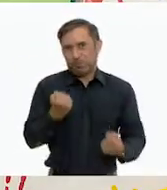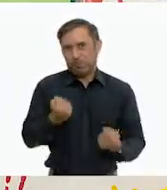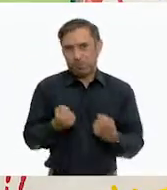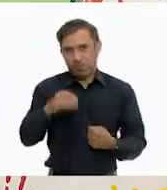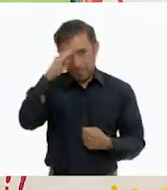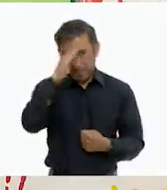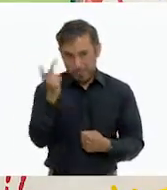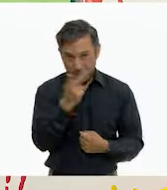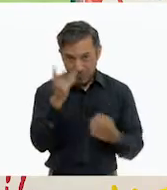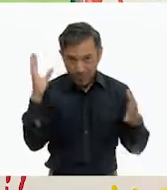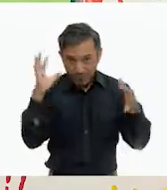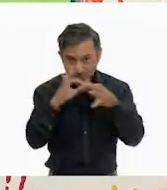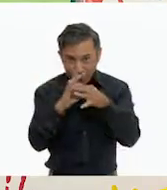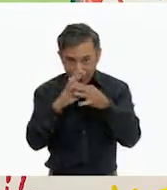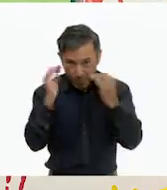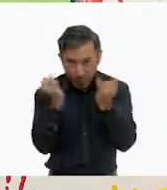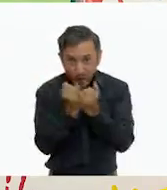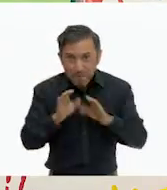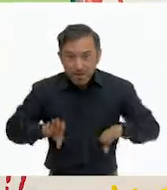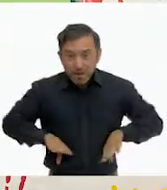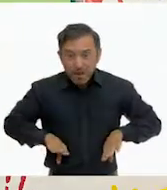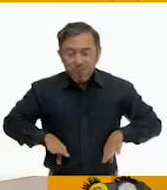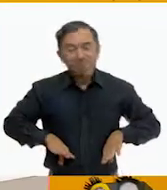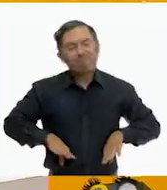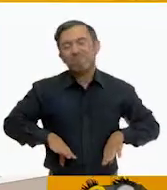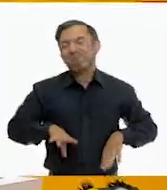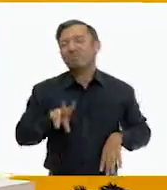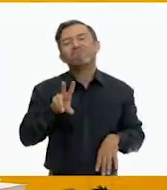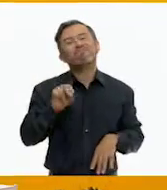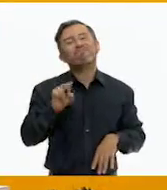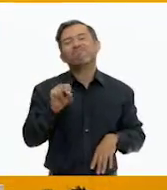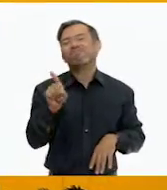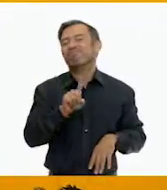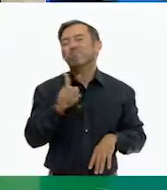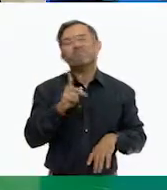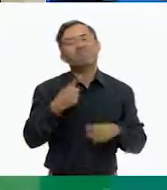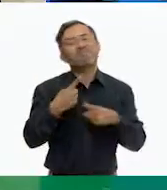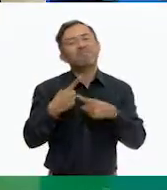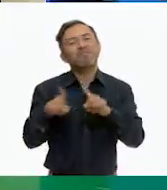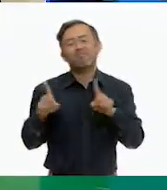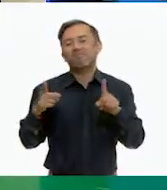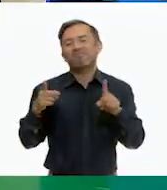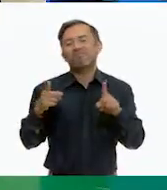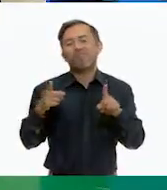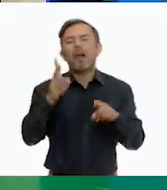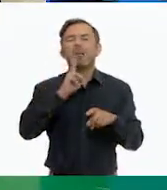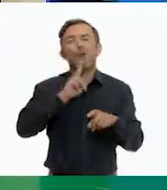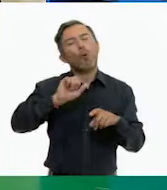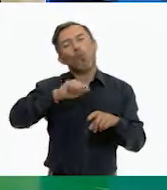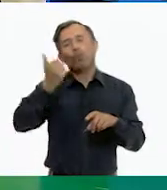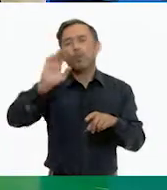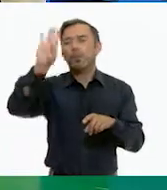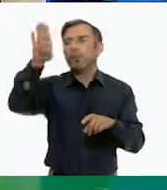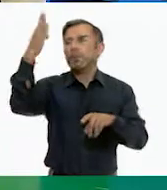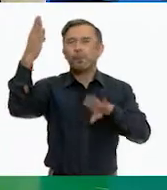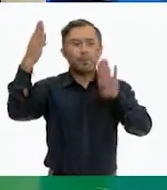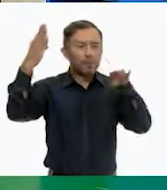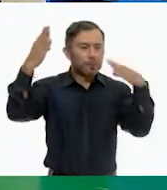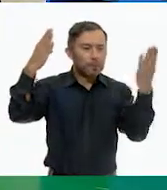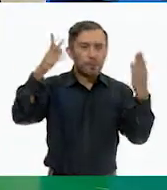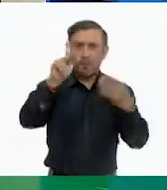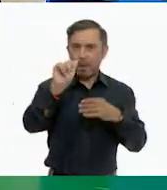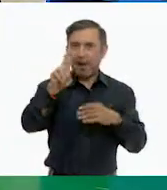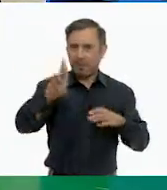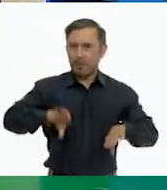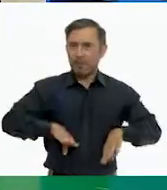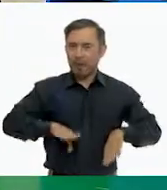par? No, no, ¿verdad? No es un par. Vamos a buscar otro par. Haz uso de